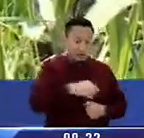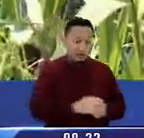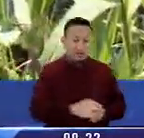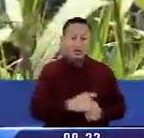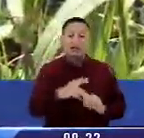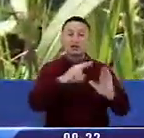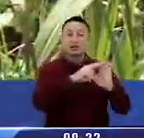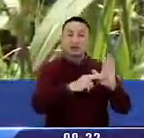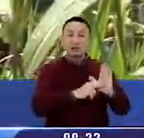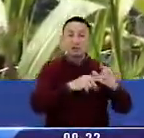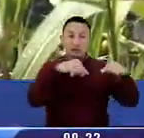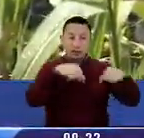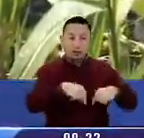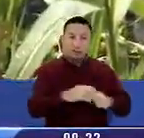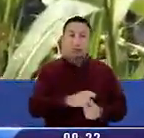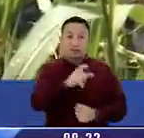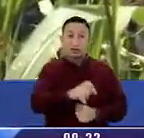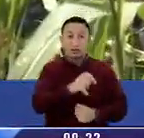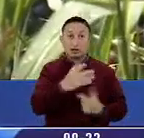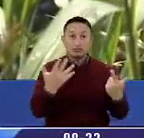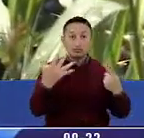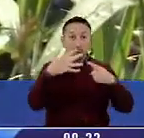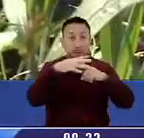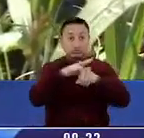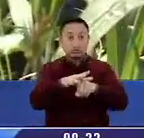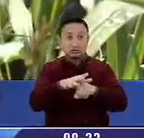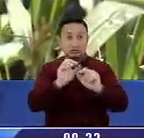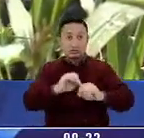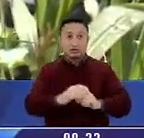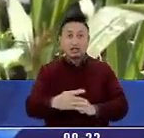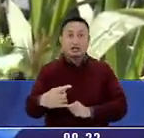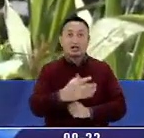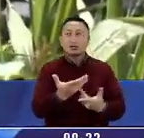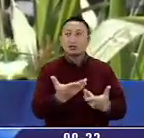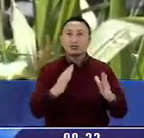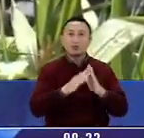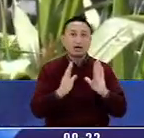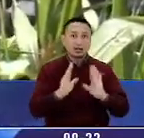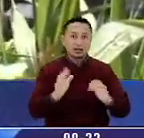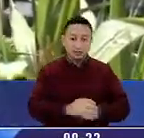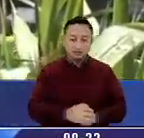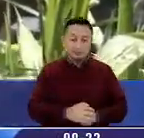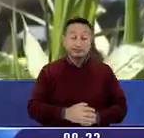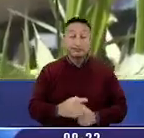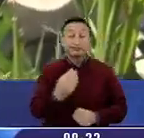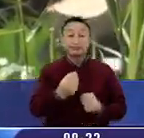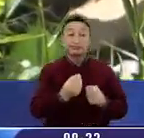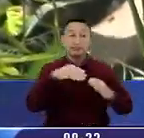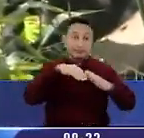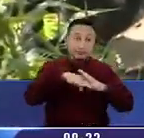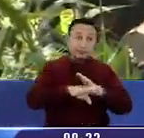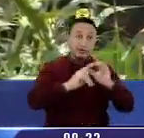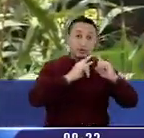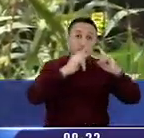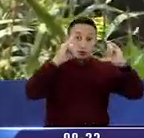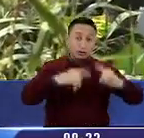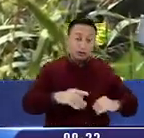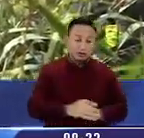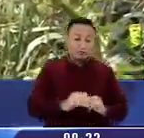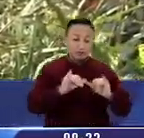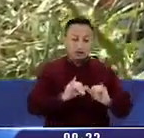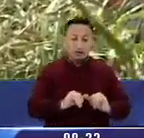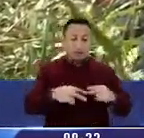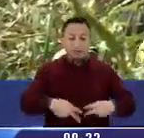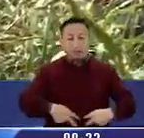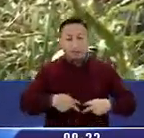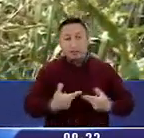política social, una reinserción social para estas personas que no tienen dónde habitar. Porque ellos lo que hacen es ingresar, hacer su covacha y tratar de vivir aquí.